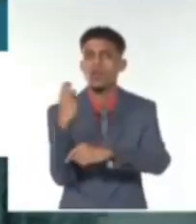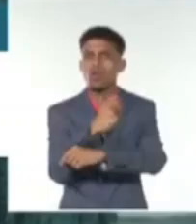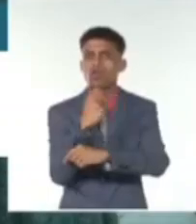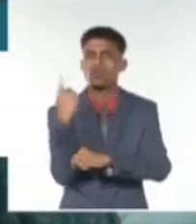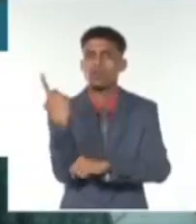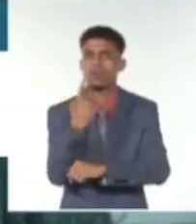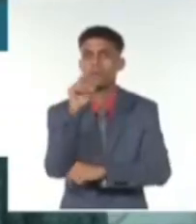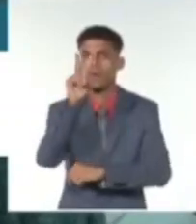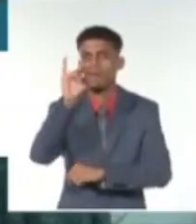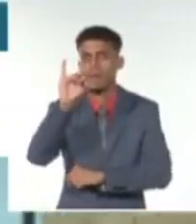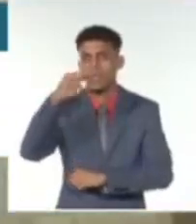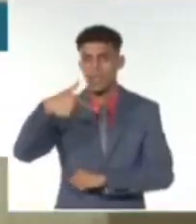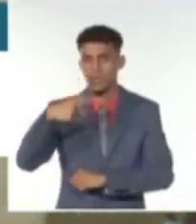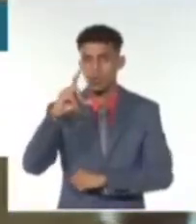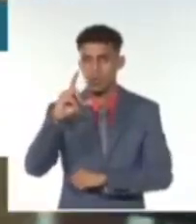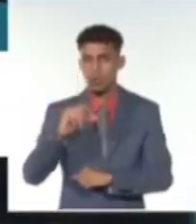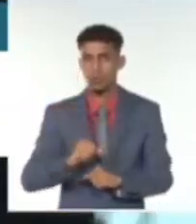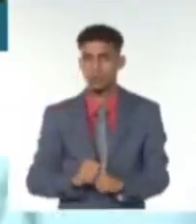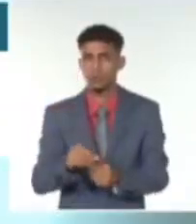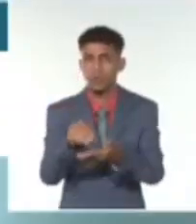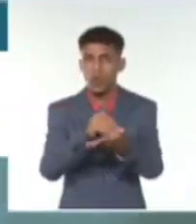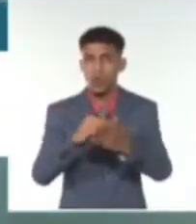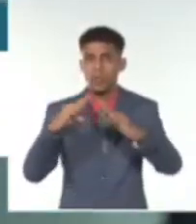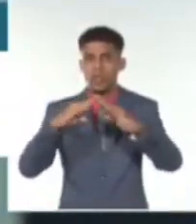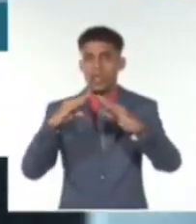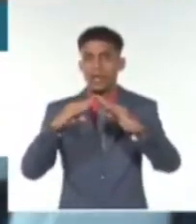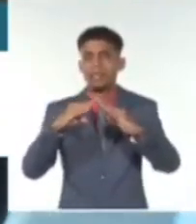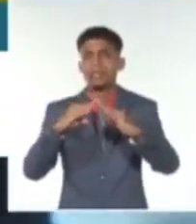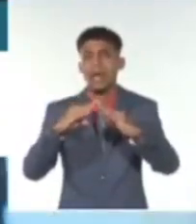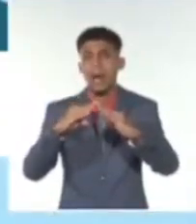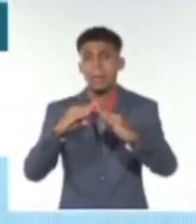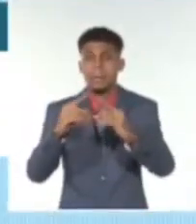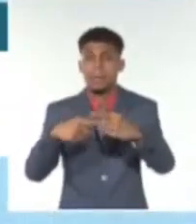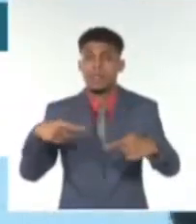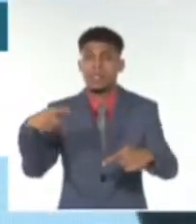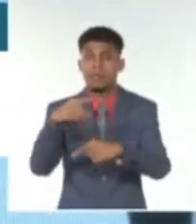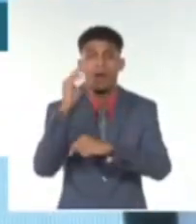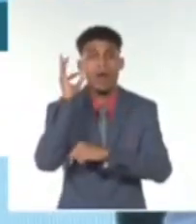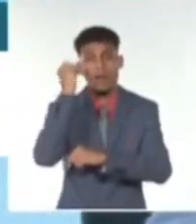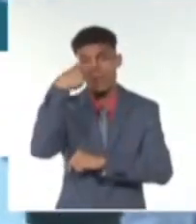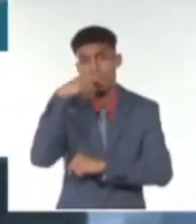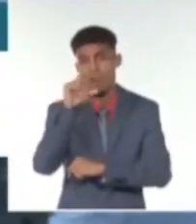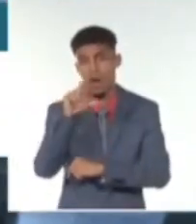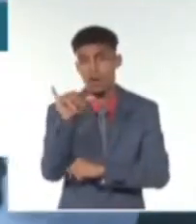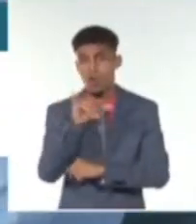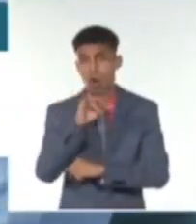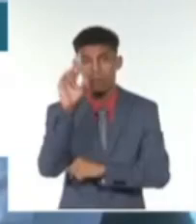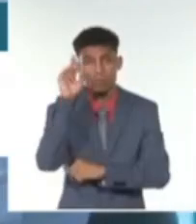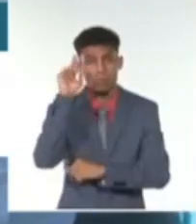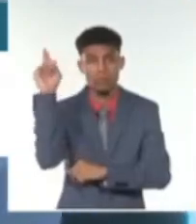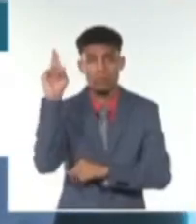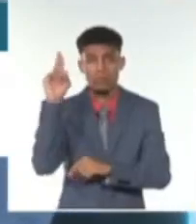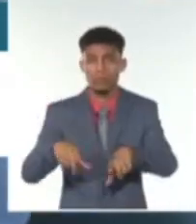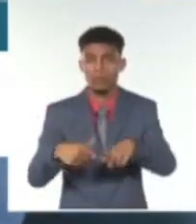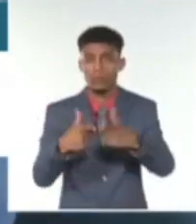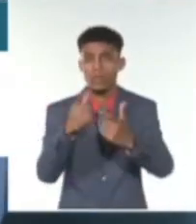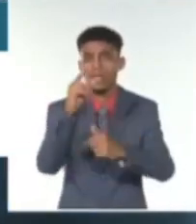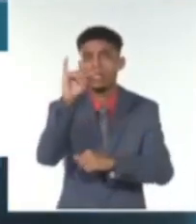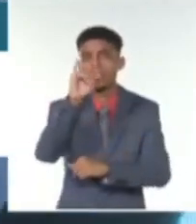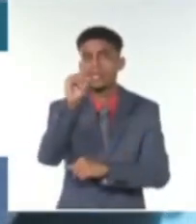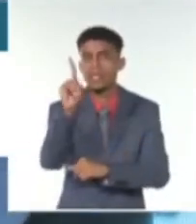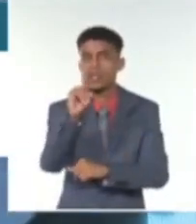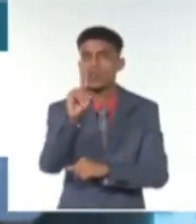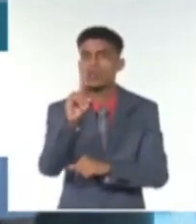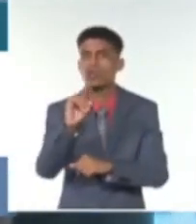de julio, en acto efectuado en la Casa Central de las FARC, en la cual también se rindió tributo al aniversario 61 de la Unión de Periodistas de